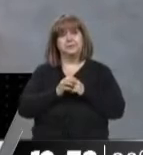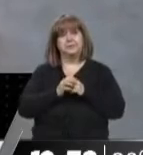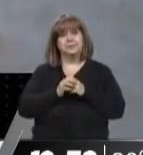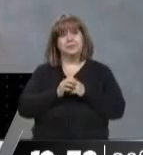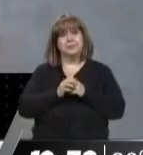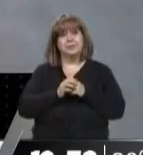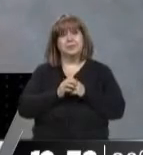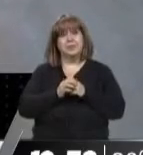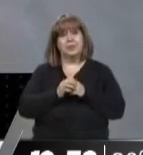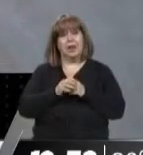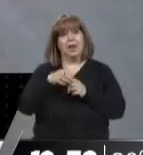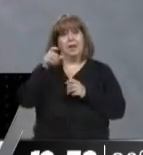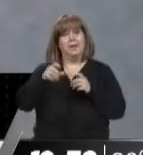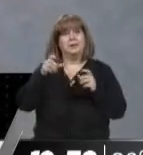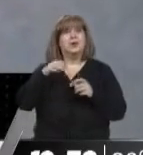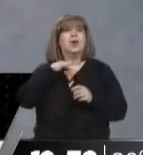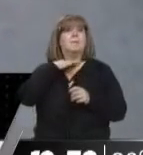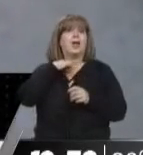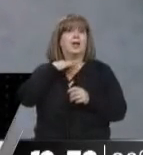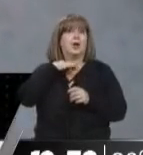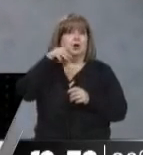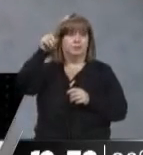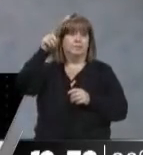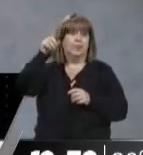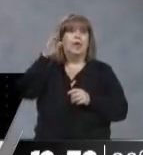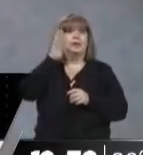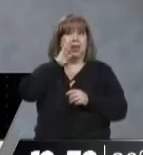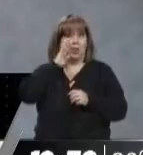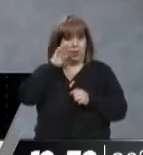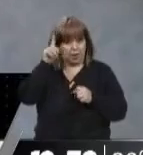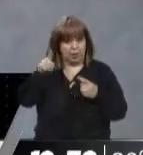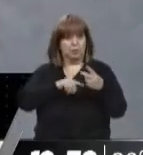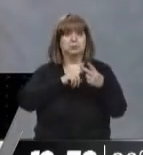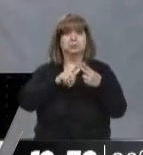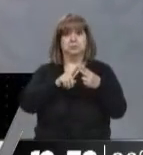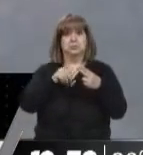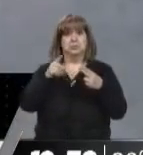sobre todo en personas de México, de Estados Unidos,